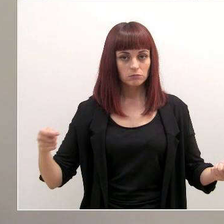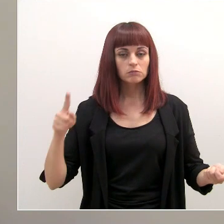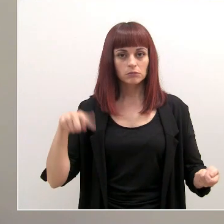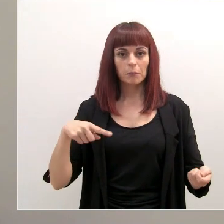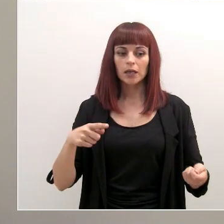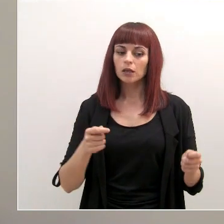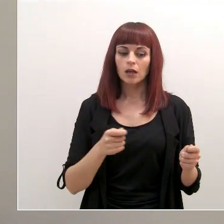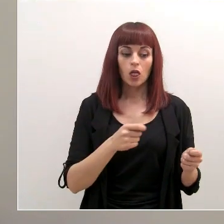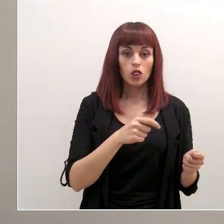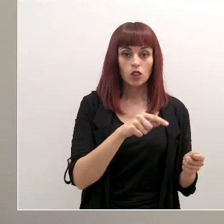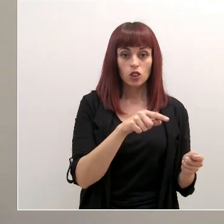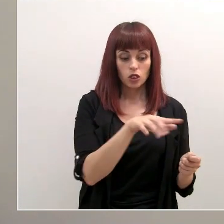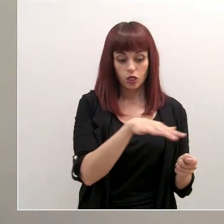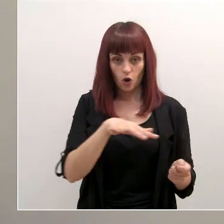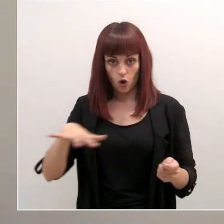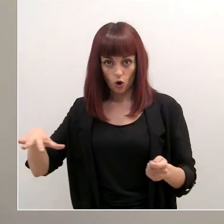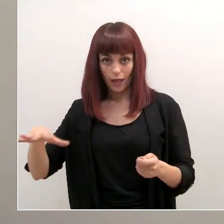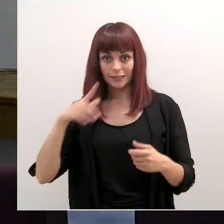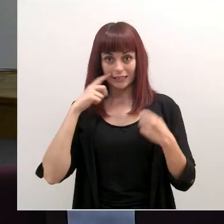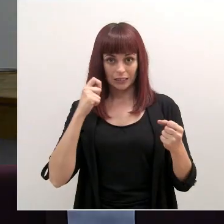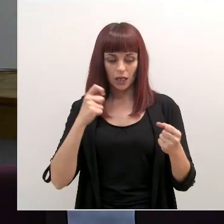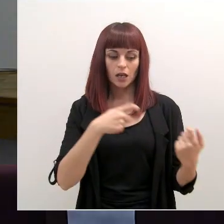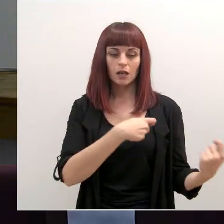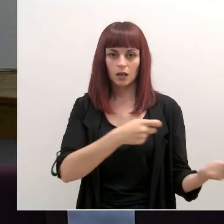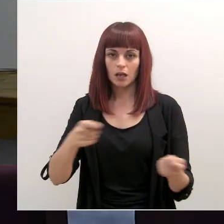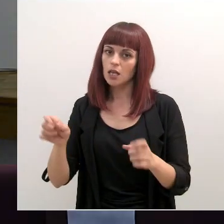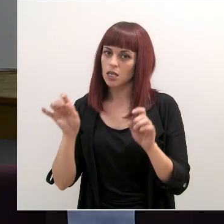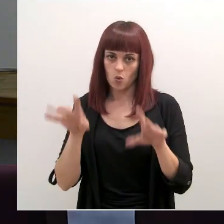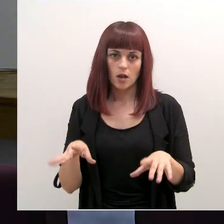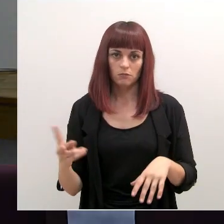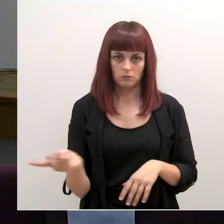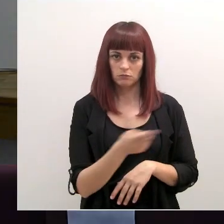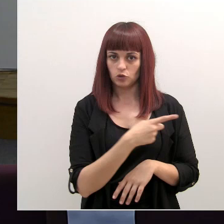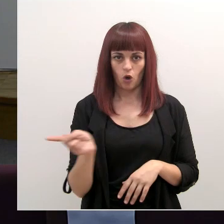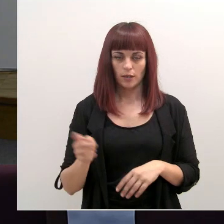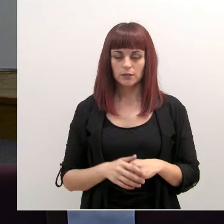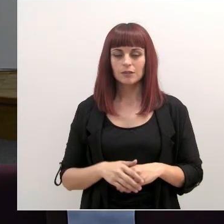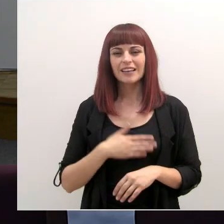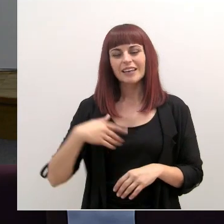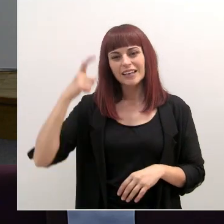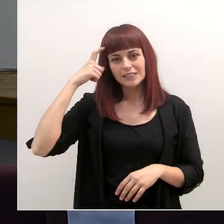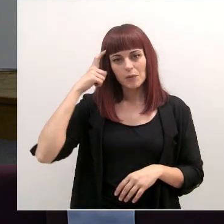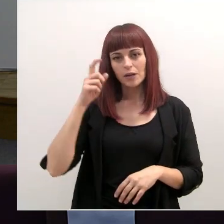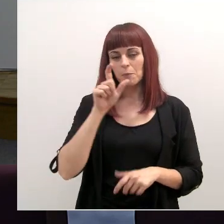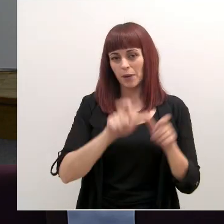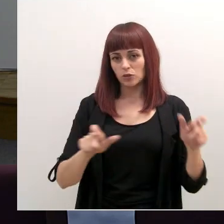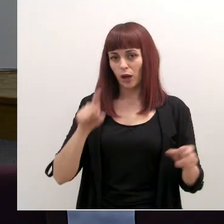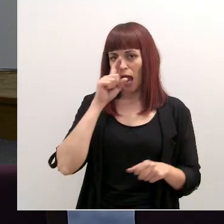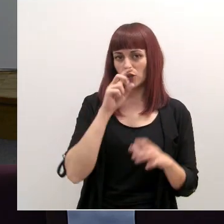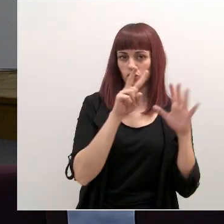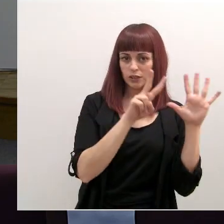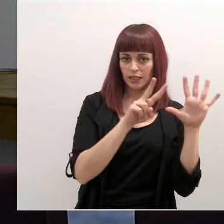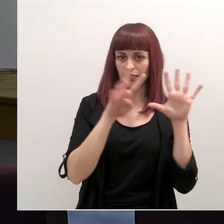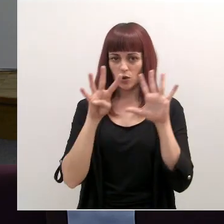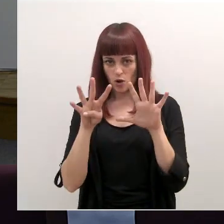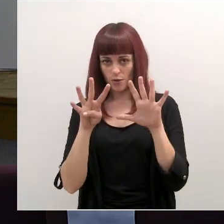forma similar en todas las áreas sanitarias. Quieren saber también si se va a poder comenzar la vacunación del colectivo de 79 a 70 a